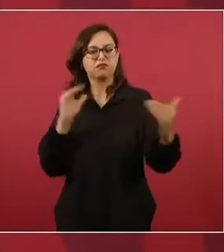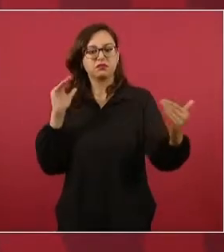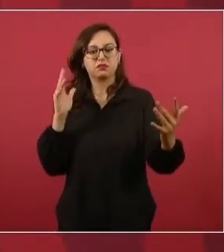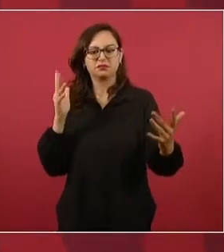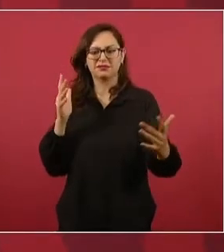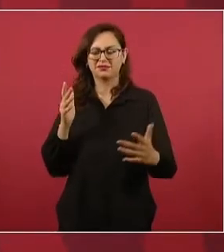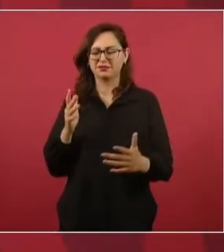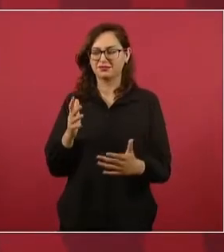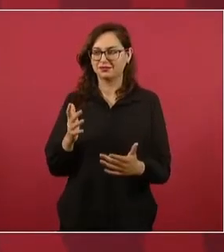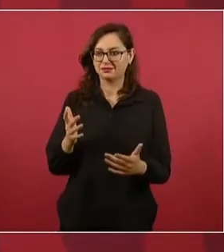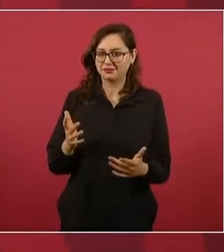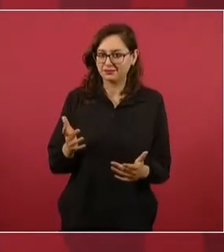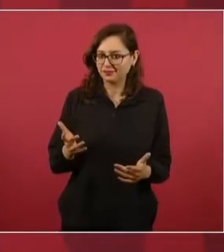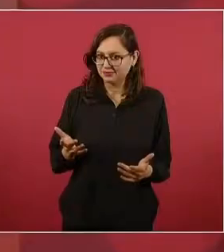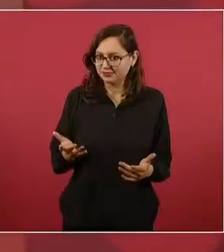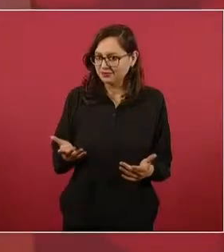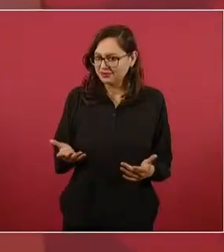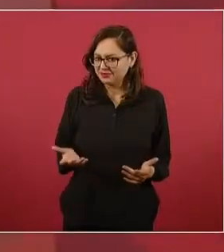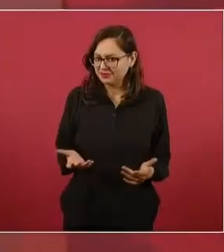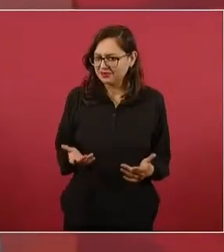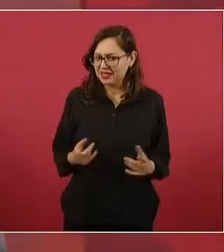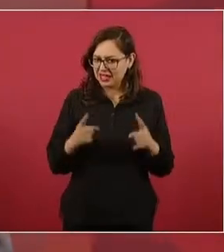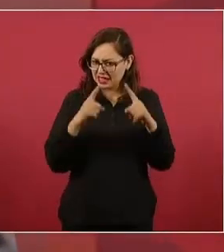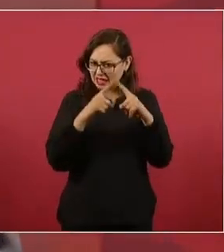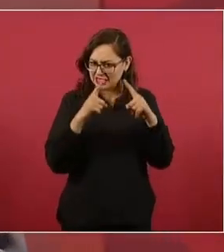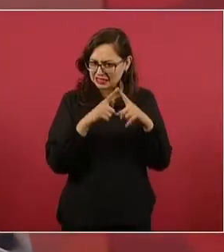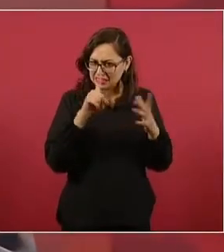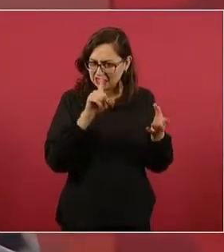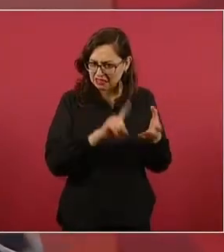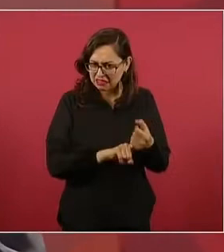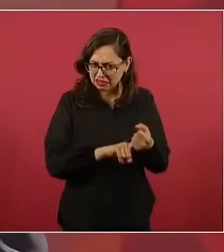con el comportamiento de las iglesias,